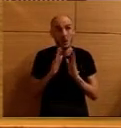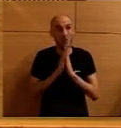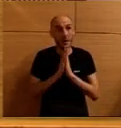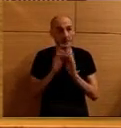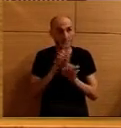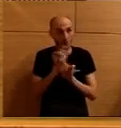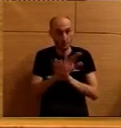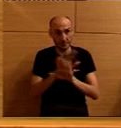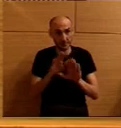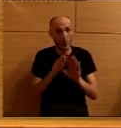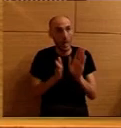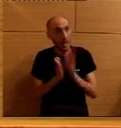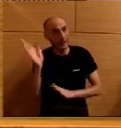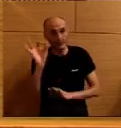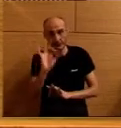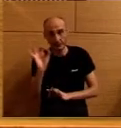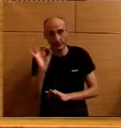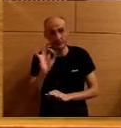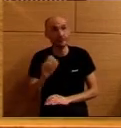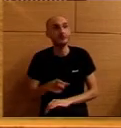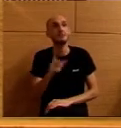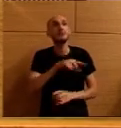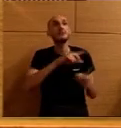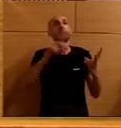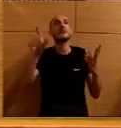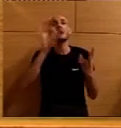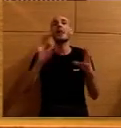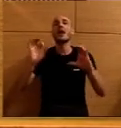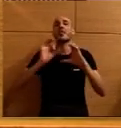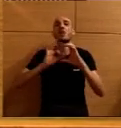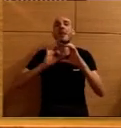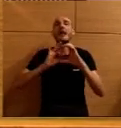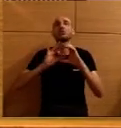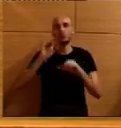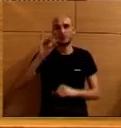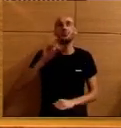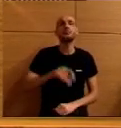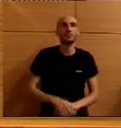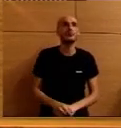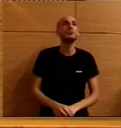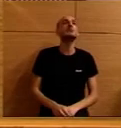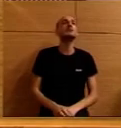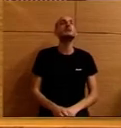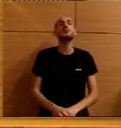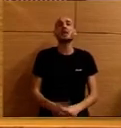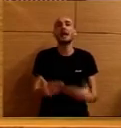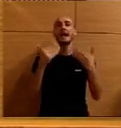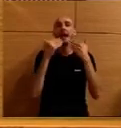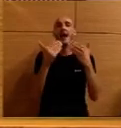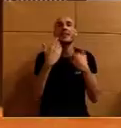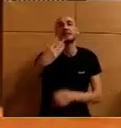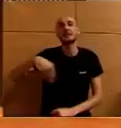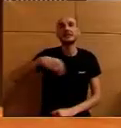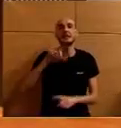que cap no ha escrit, la veiem sense cap. Grup Ciudadanos, senyora Gil. Sí, moltes gràcies, president.